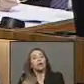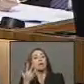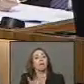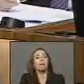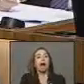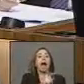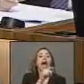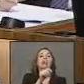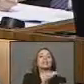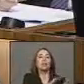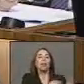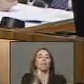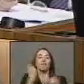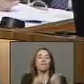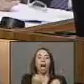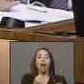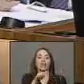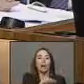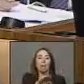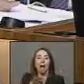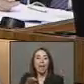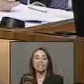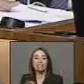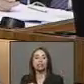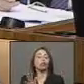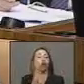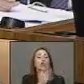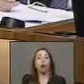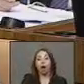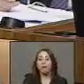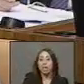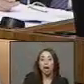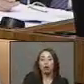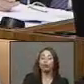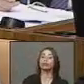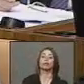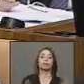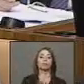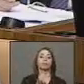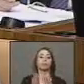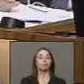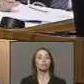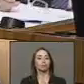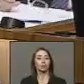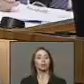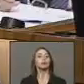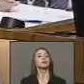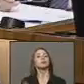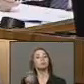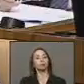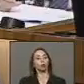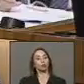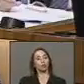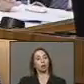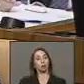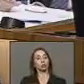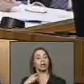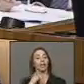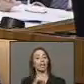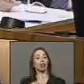procesadoras de marisco paralizaron por falta de insumos. En plena crisis, solo en la oficina municipal de Quellón,